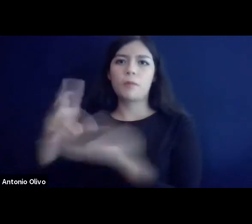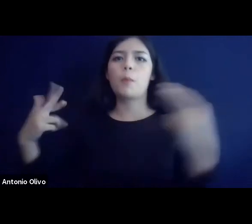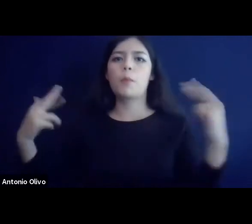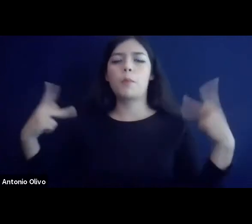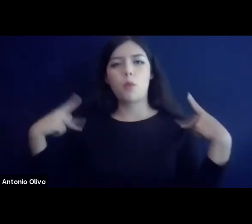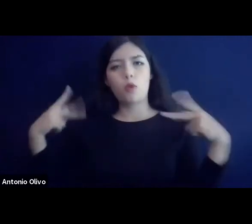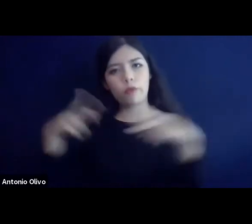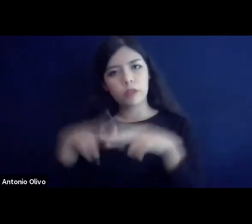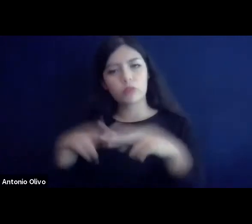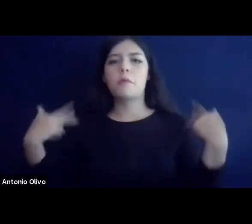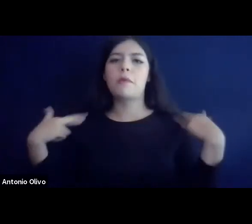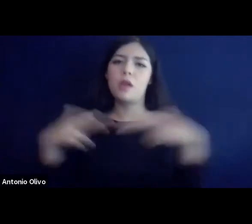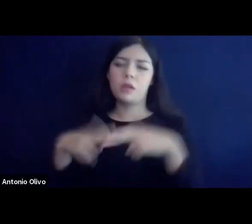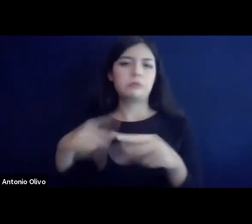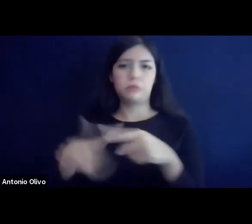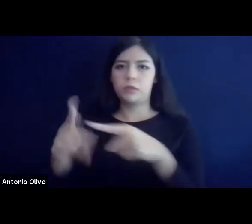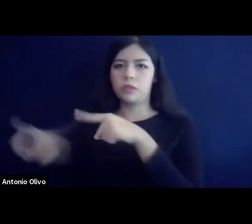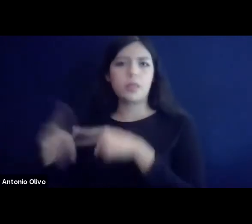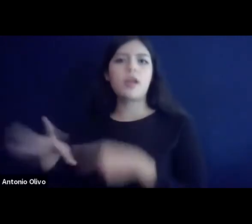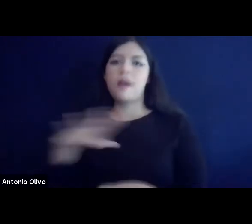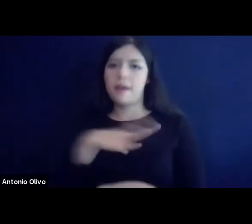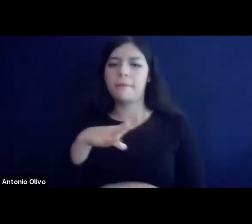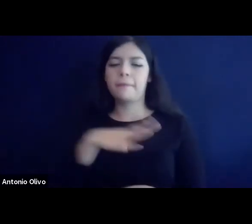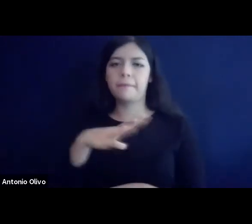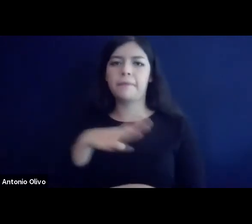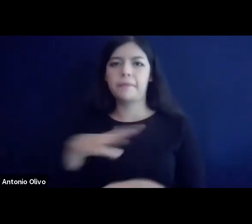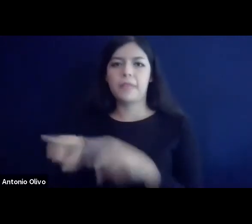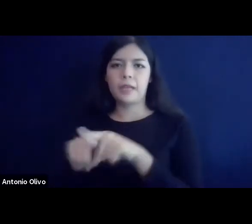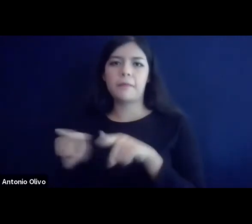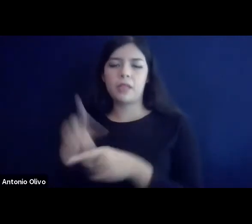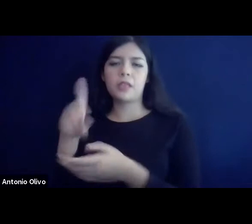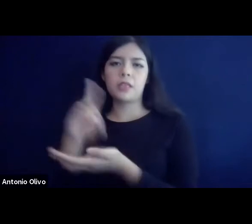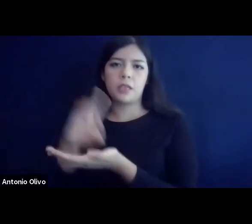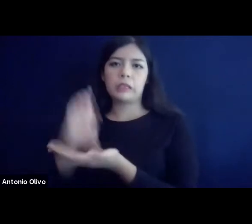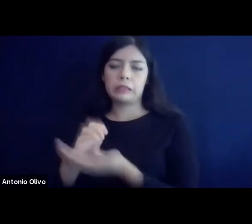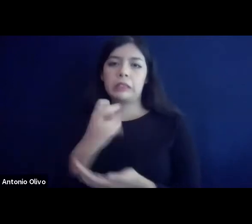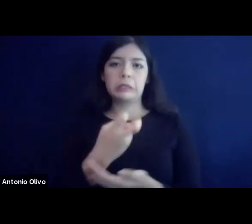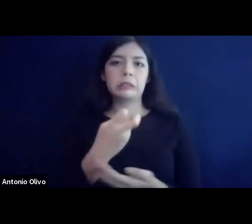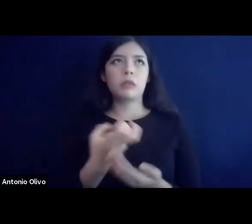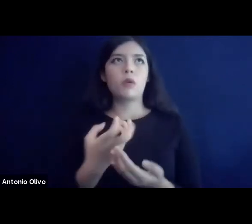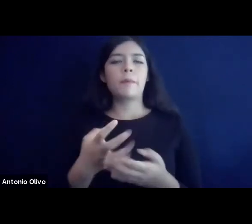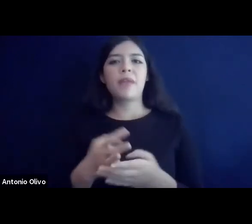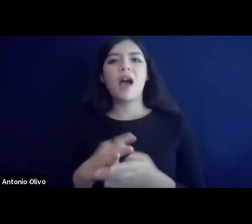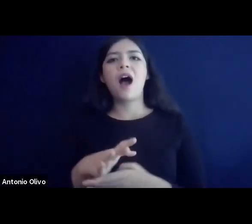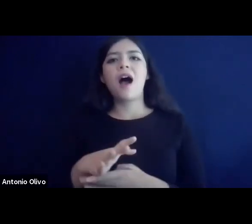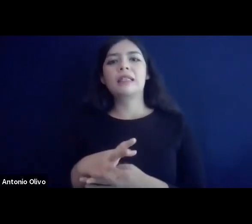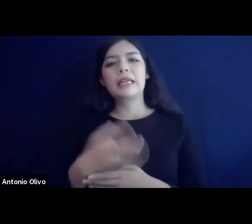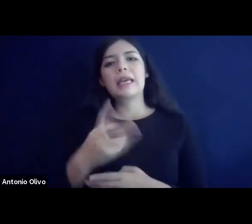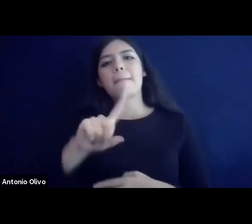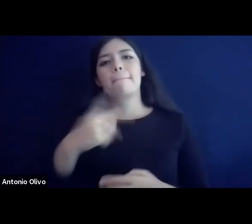la historia de la universidad, ¿no? Ahorita que se está tocando más el tema, pues sería padre, no sé, también